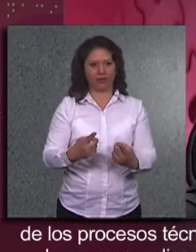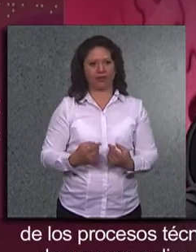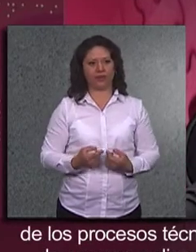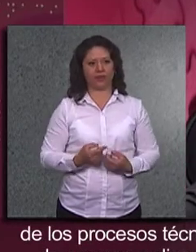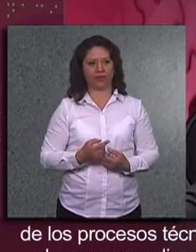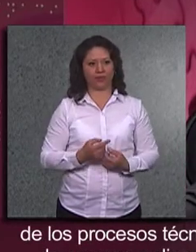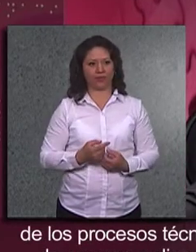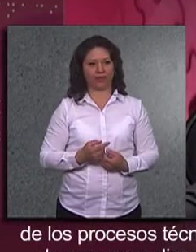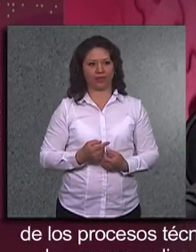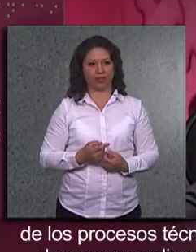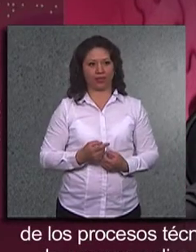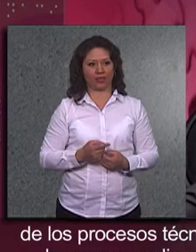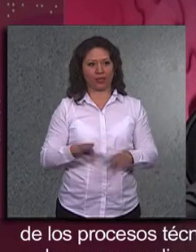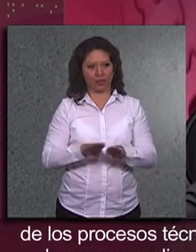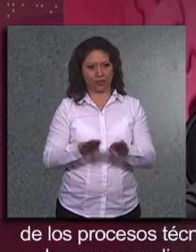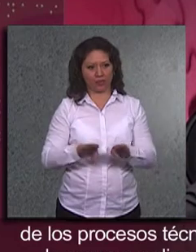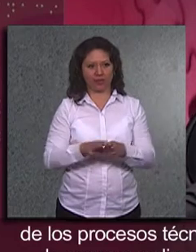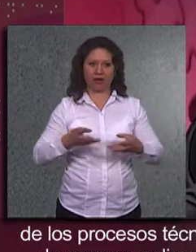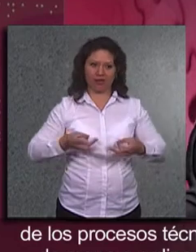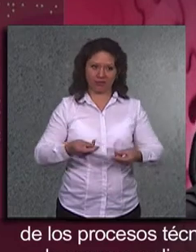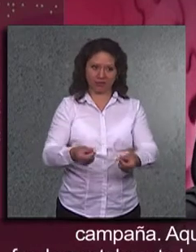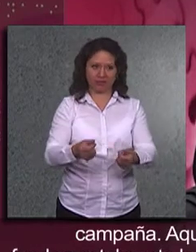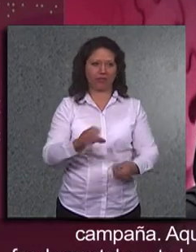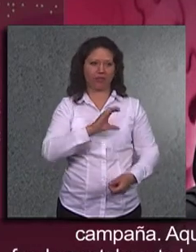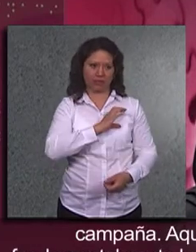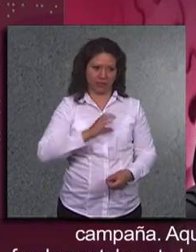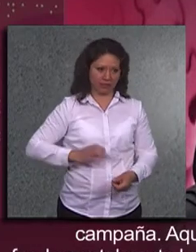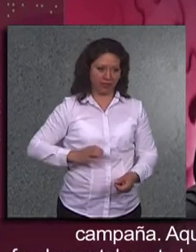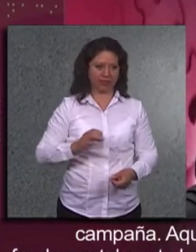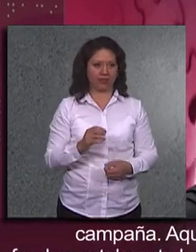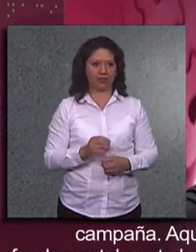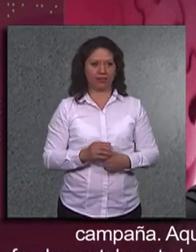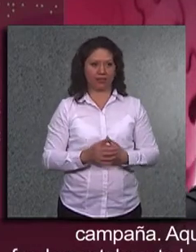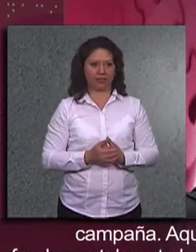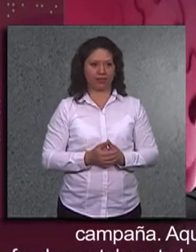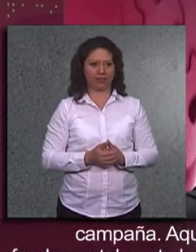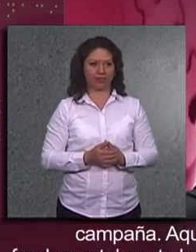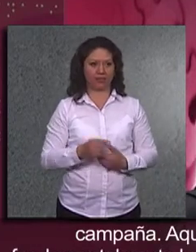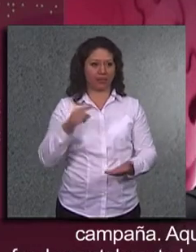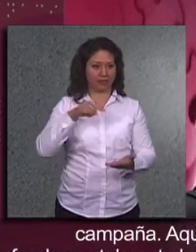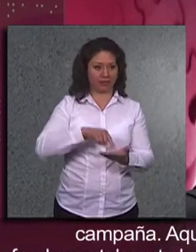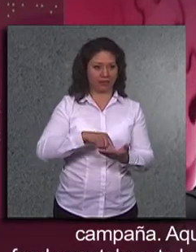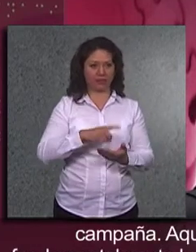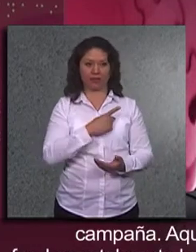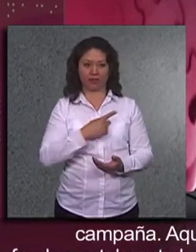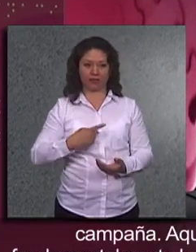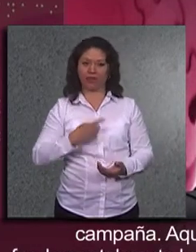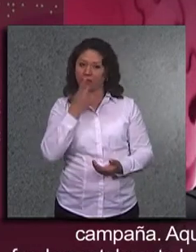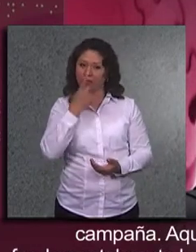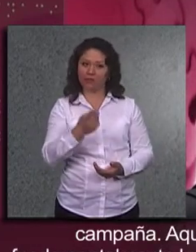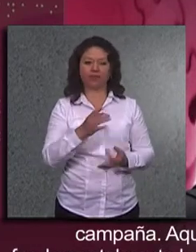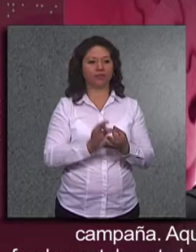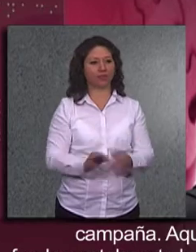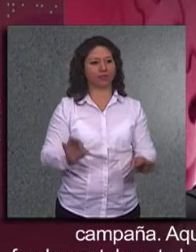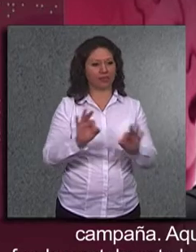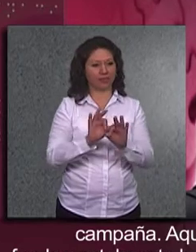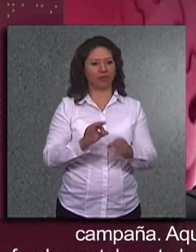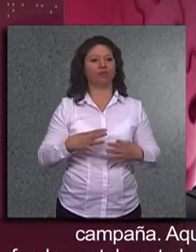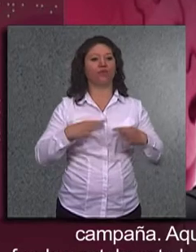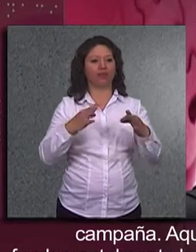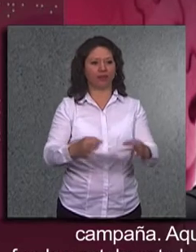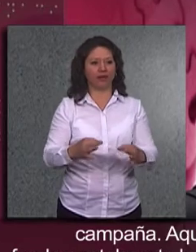otorgan tanto de manera ordinaria como en el gasto de campaña aquí debo resaltar que